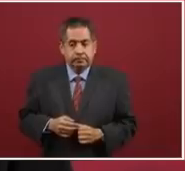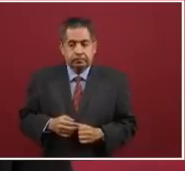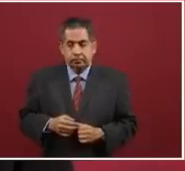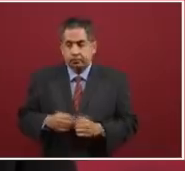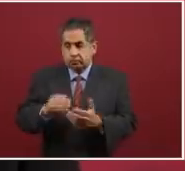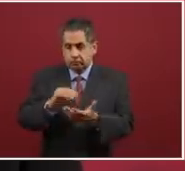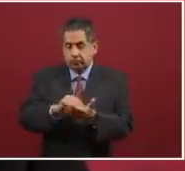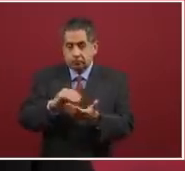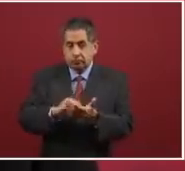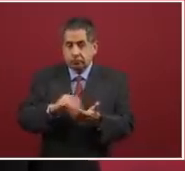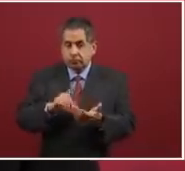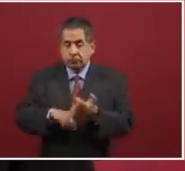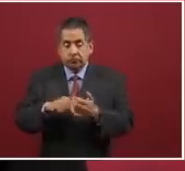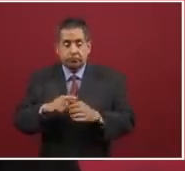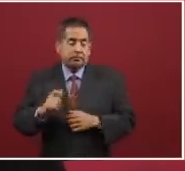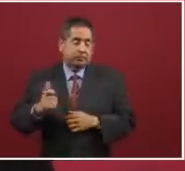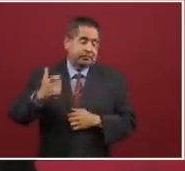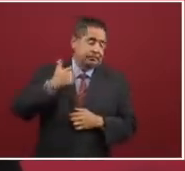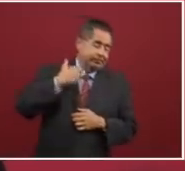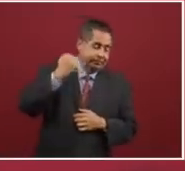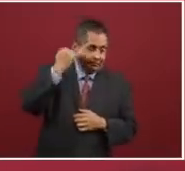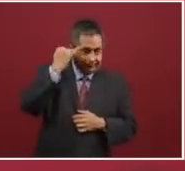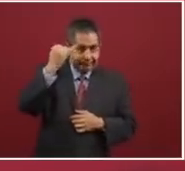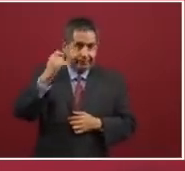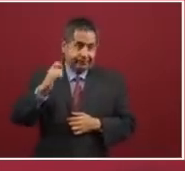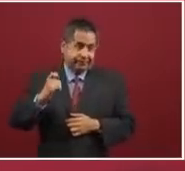todavía con esa inercia,